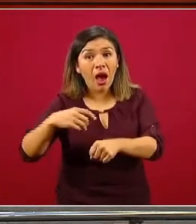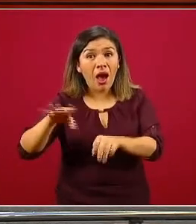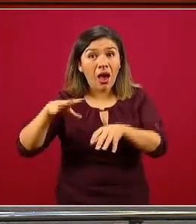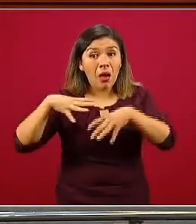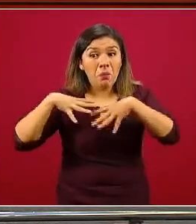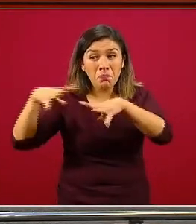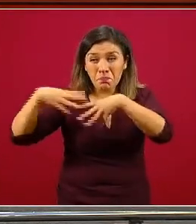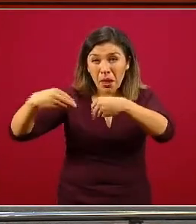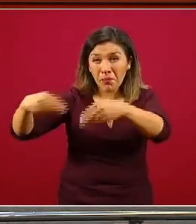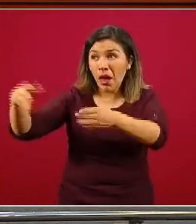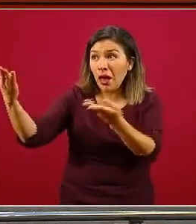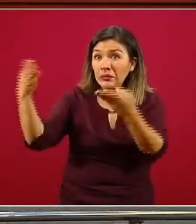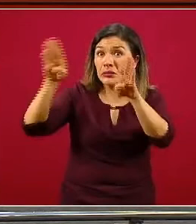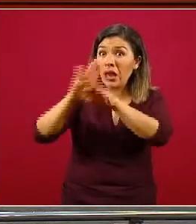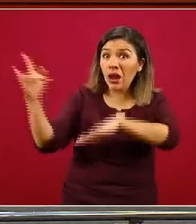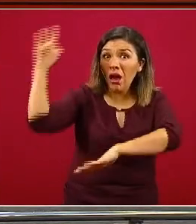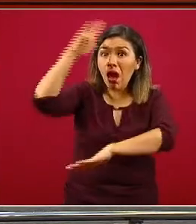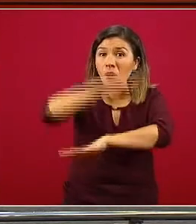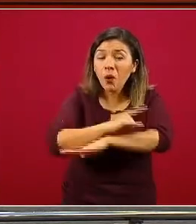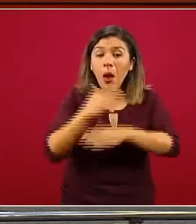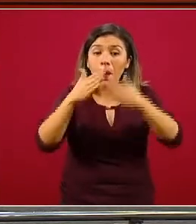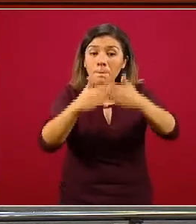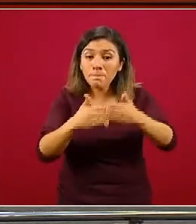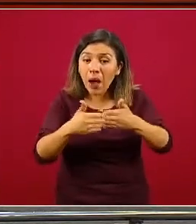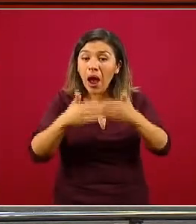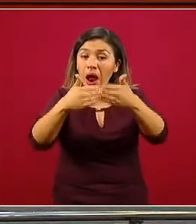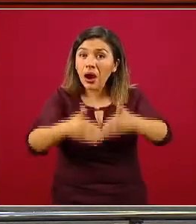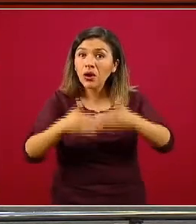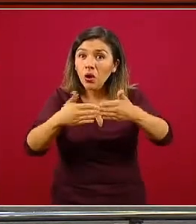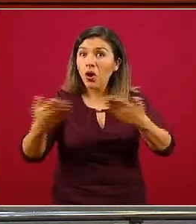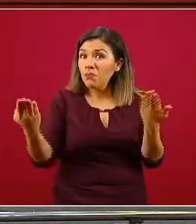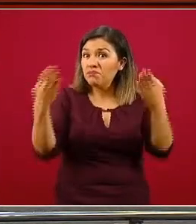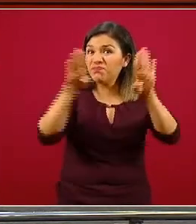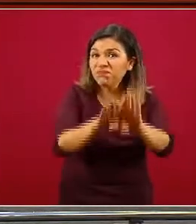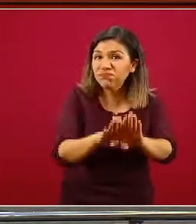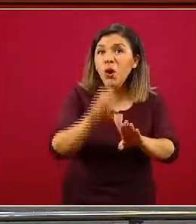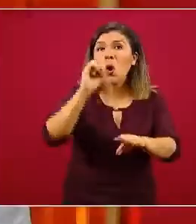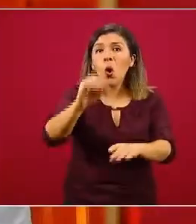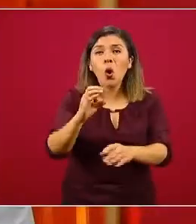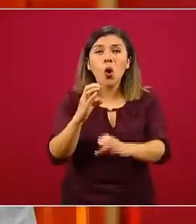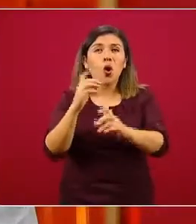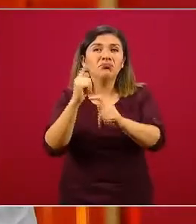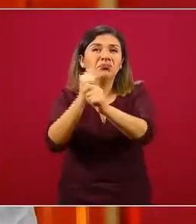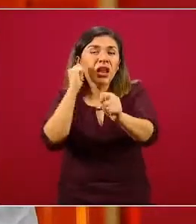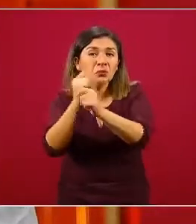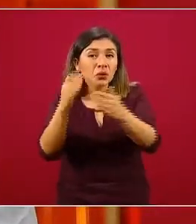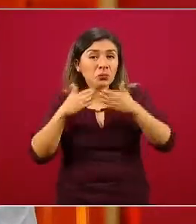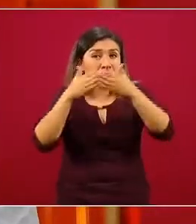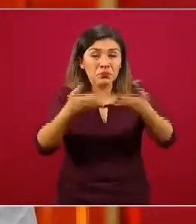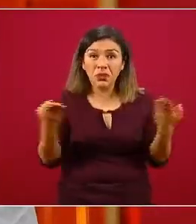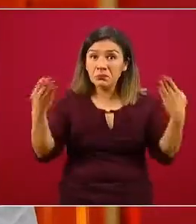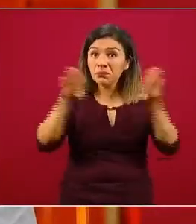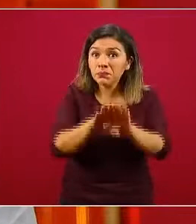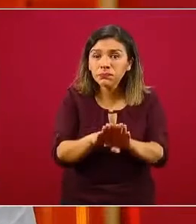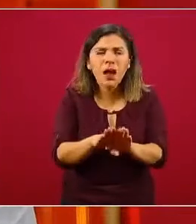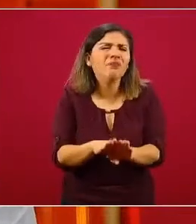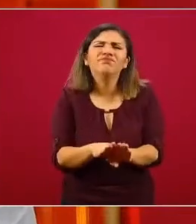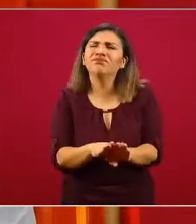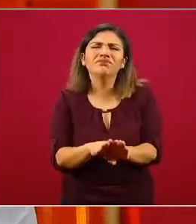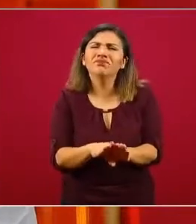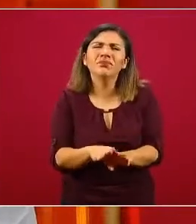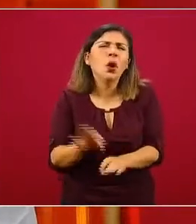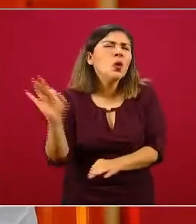cerrando los puertos de entrada marítimos, terrestres o aéreos, excepto en un